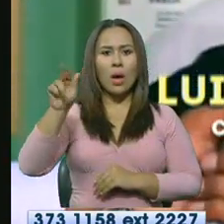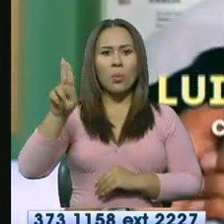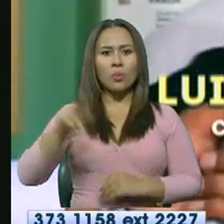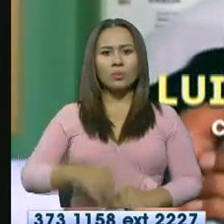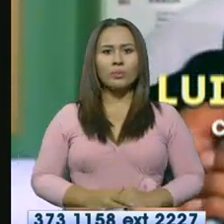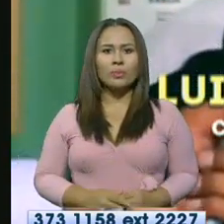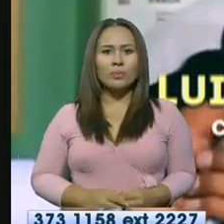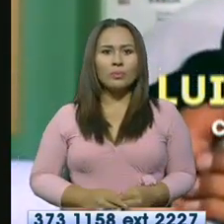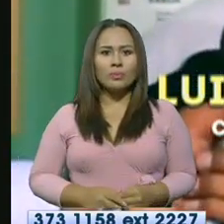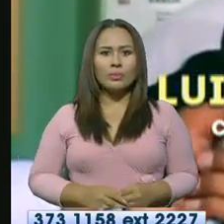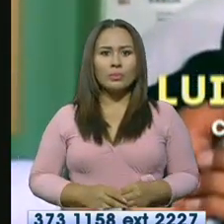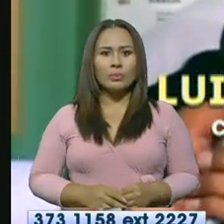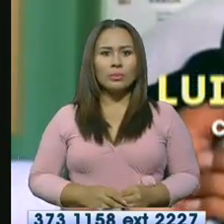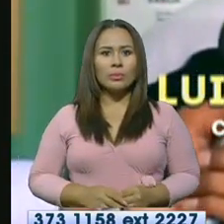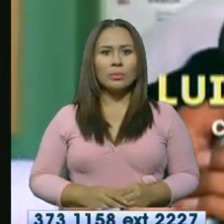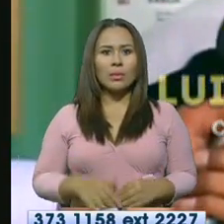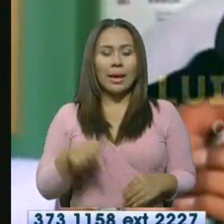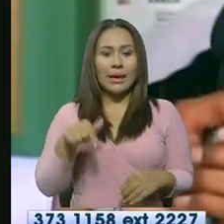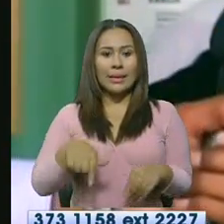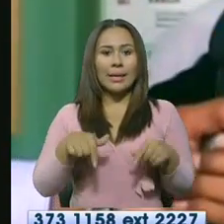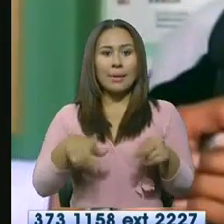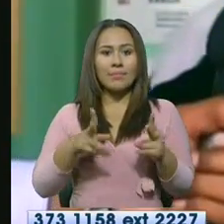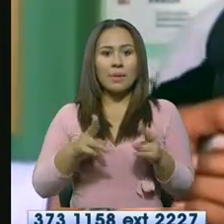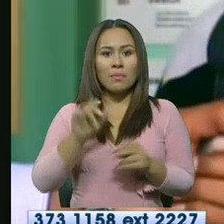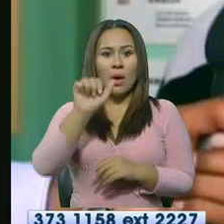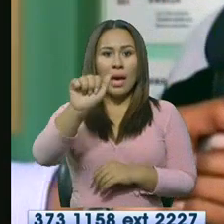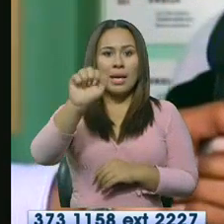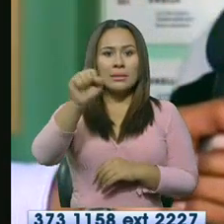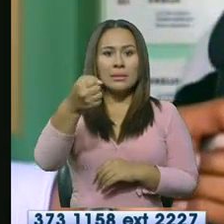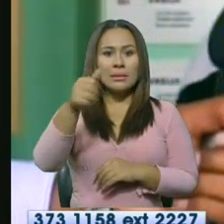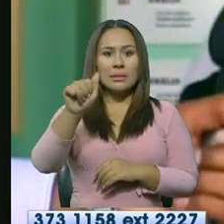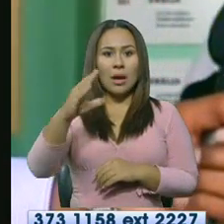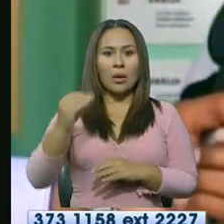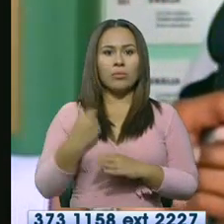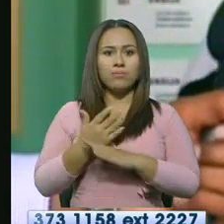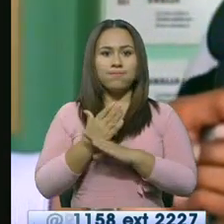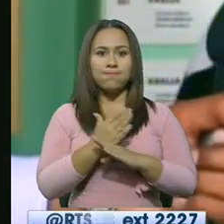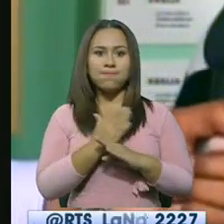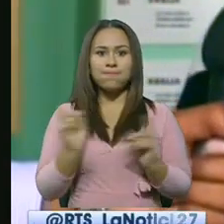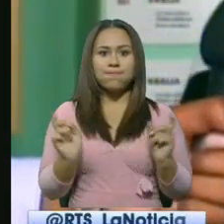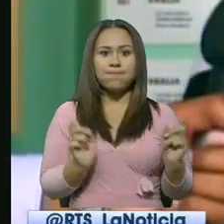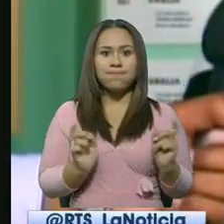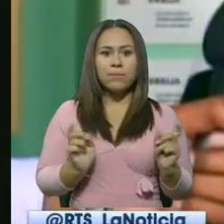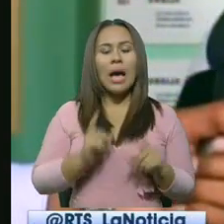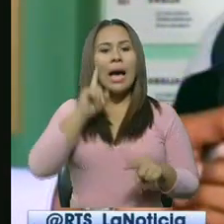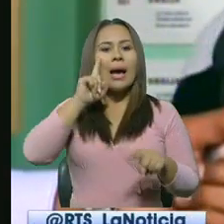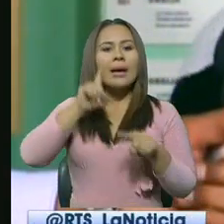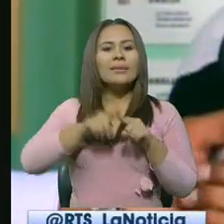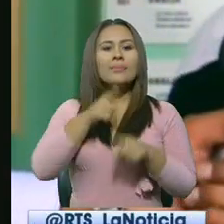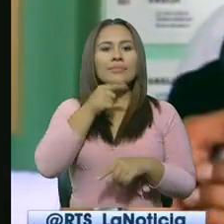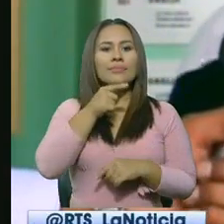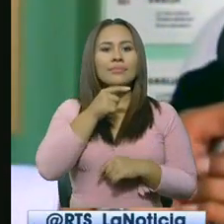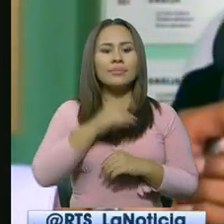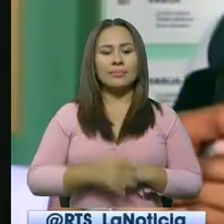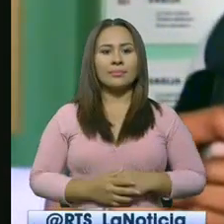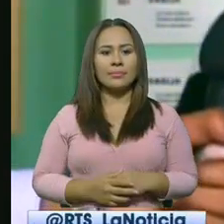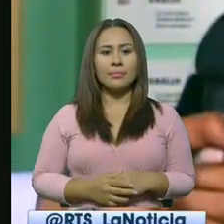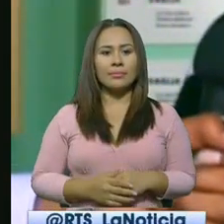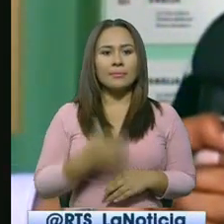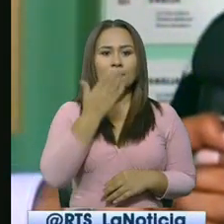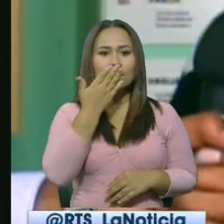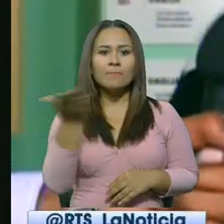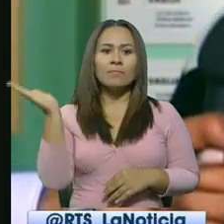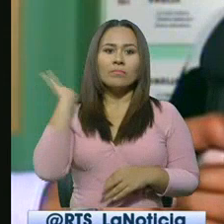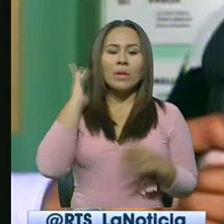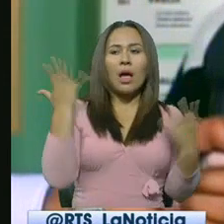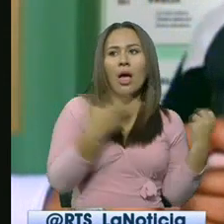acá en Azaco opuso bastante resistencia hasta que lo traicionaron